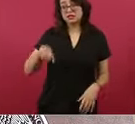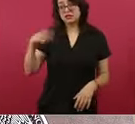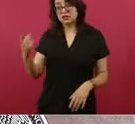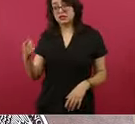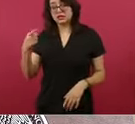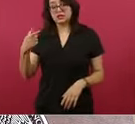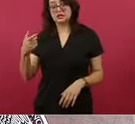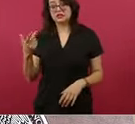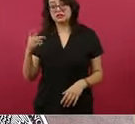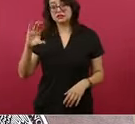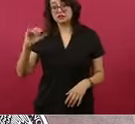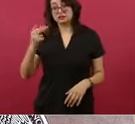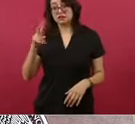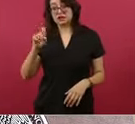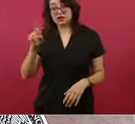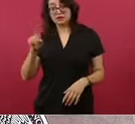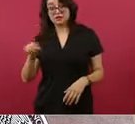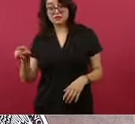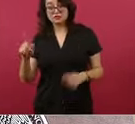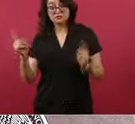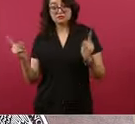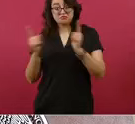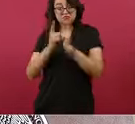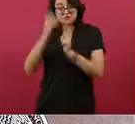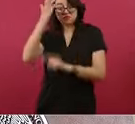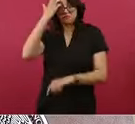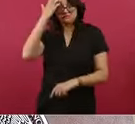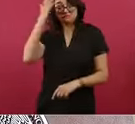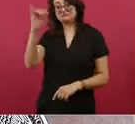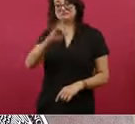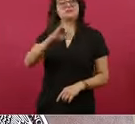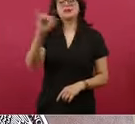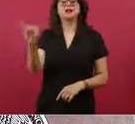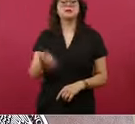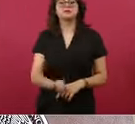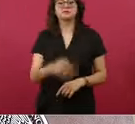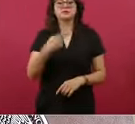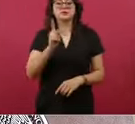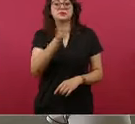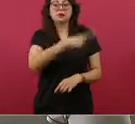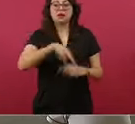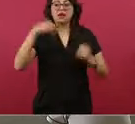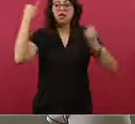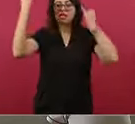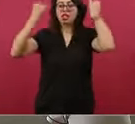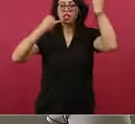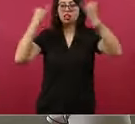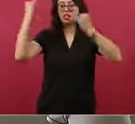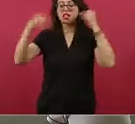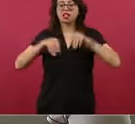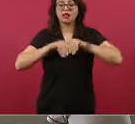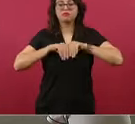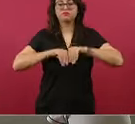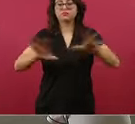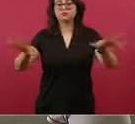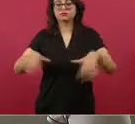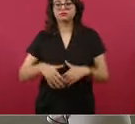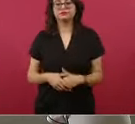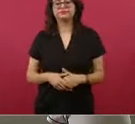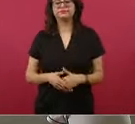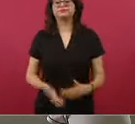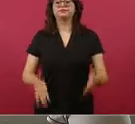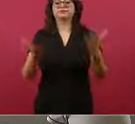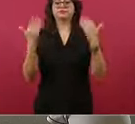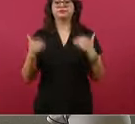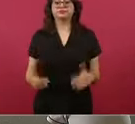están inventando. Así se las gastan. Ahora vamos con una alerta.